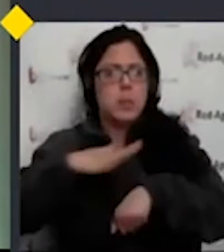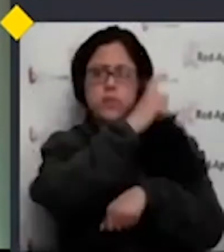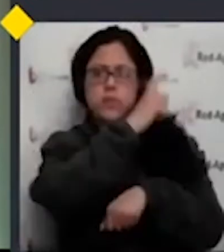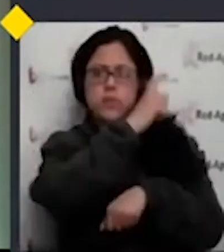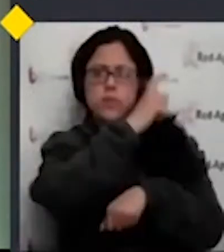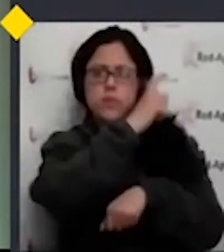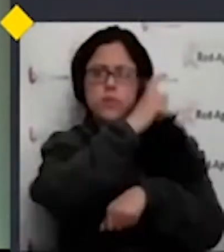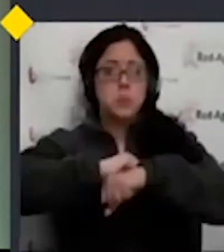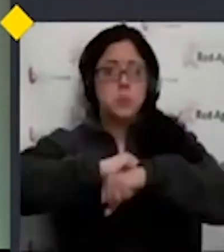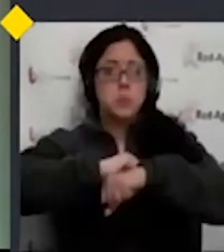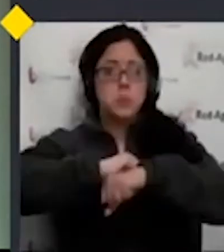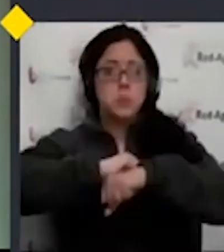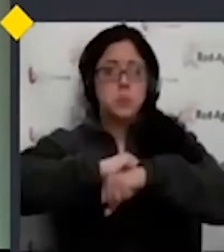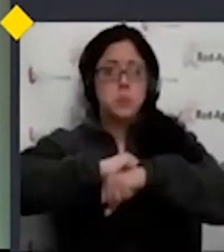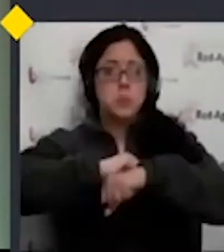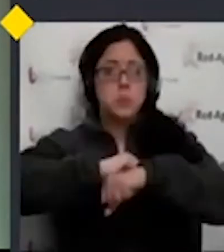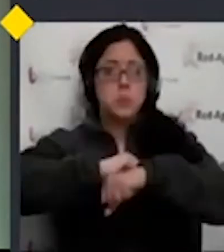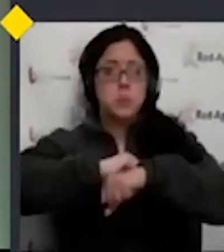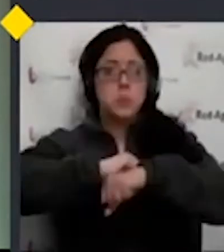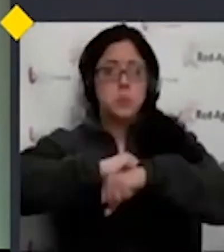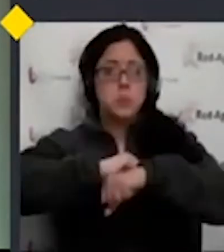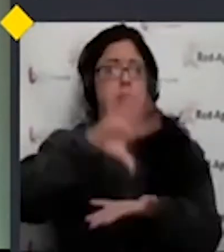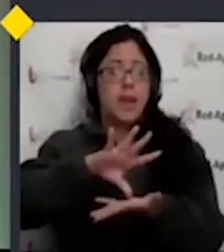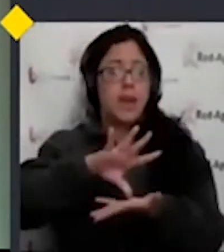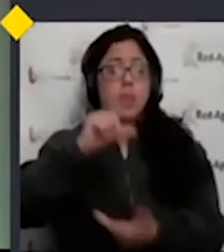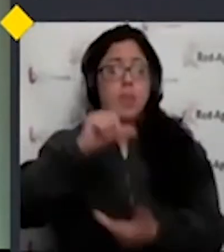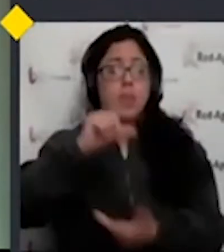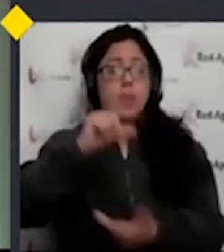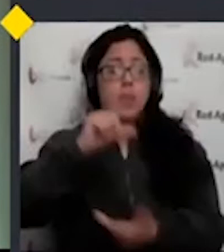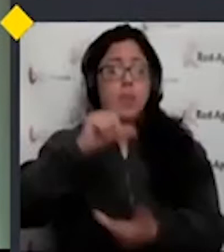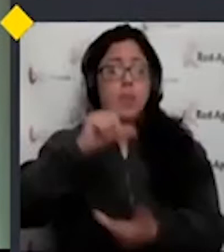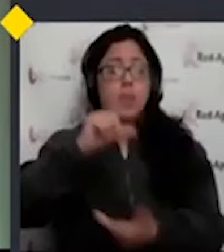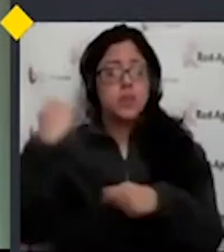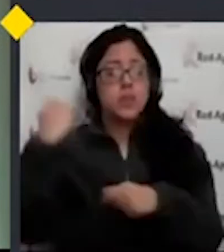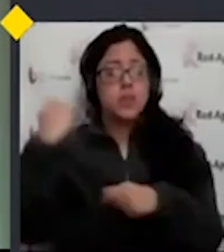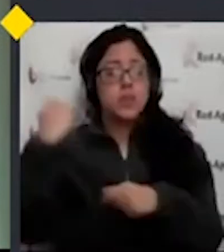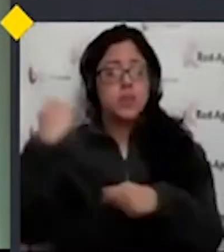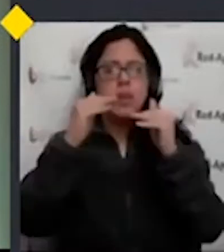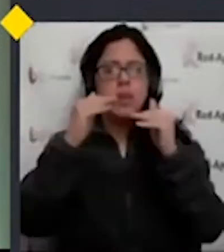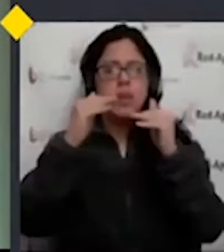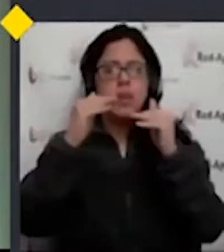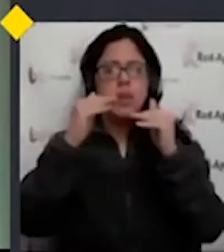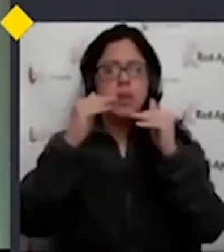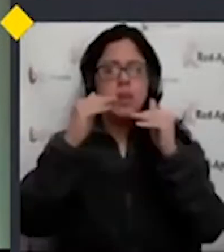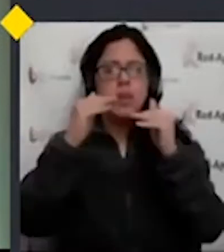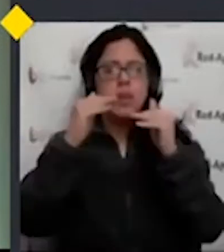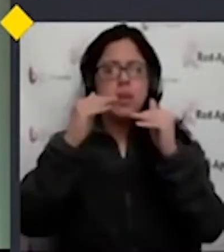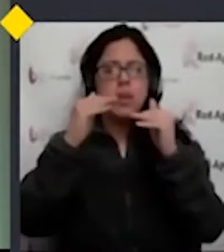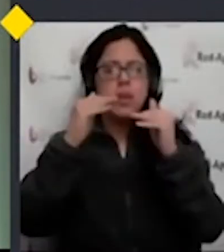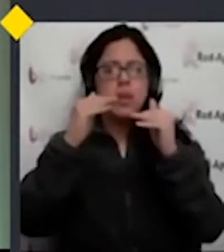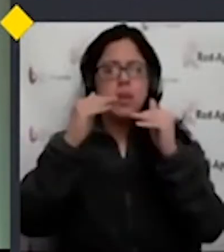país también, desde octubre del año pasado, estamos en un ámbito inestable, tanto en lo político, económico,